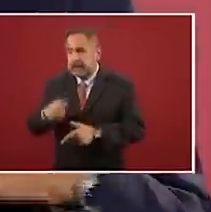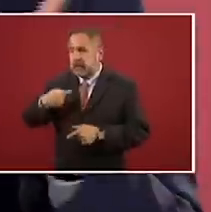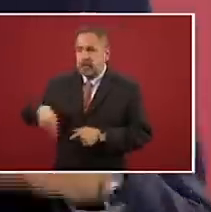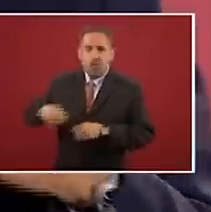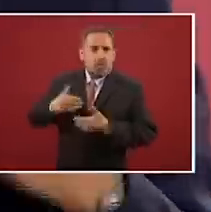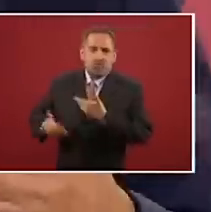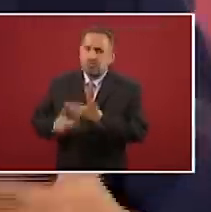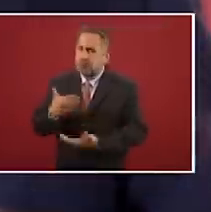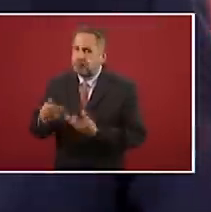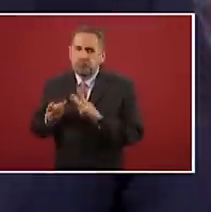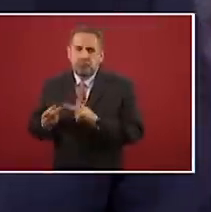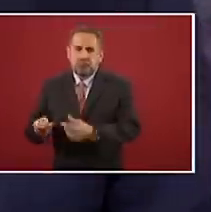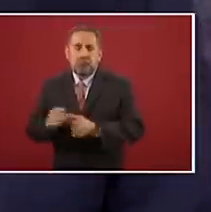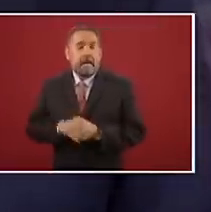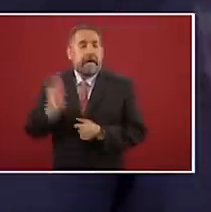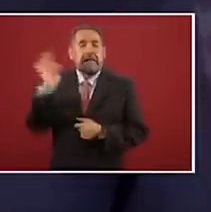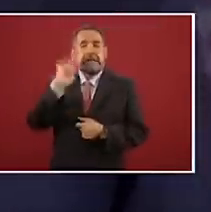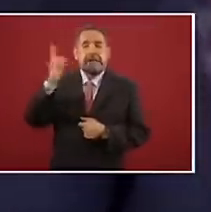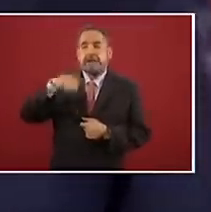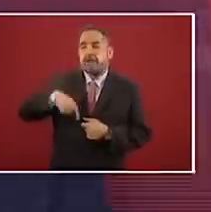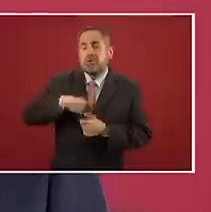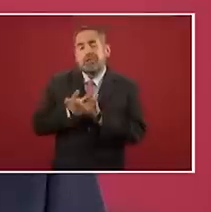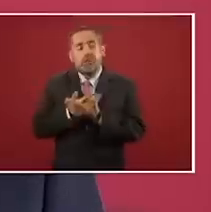hubiésemos confiado